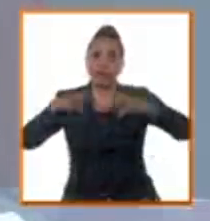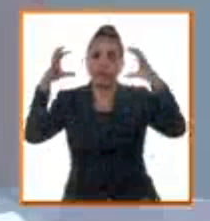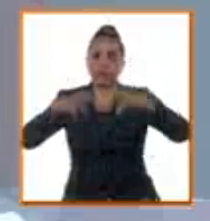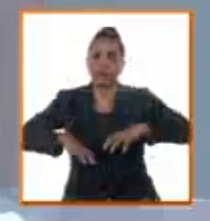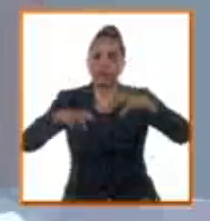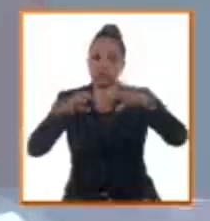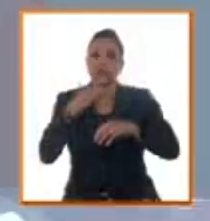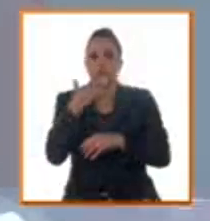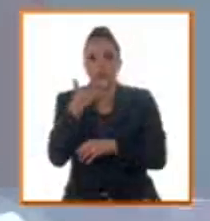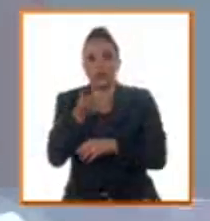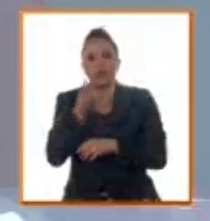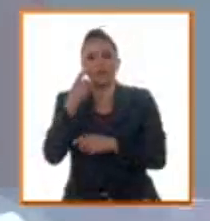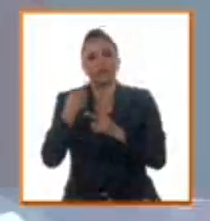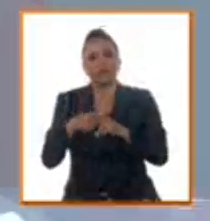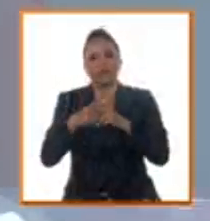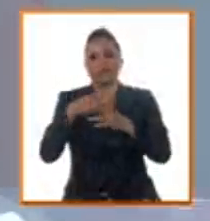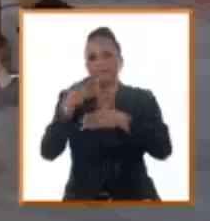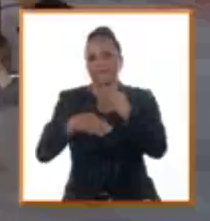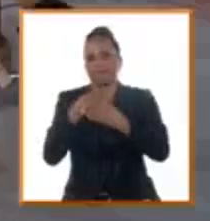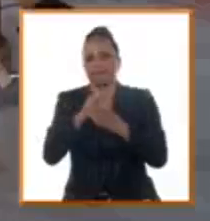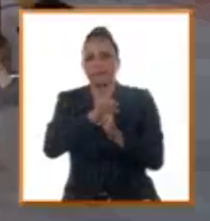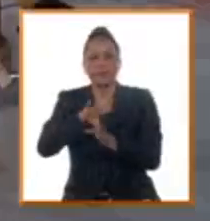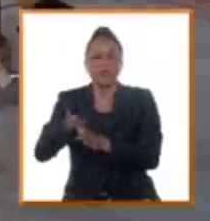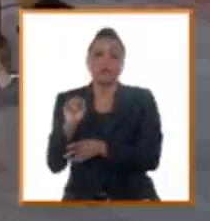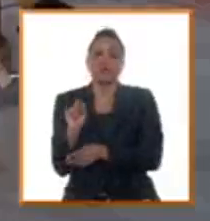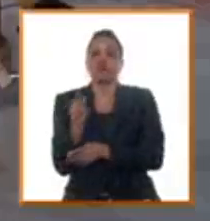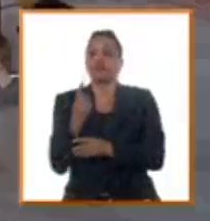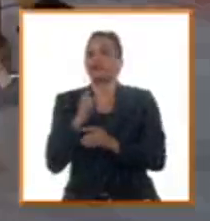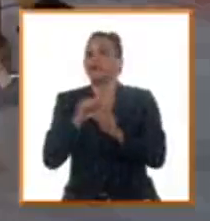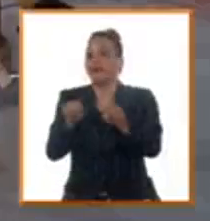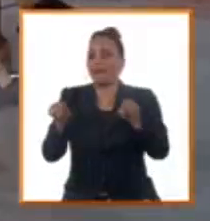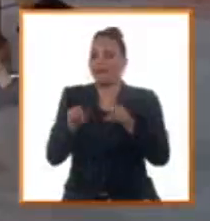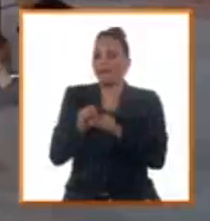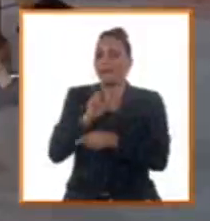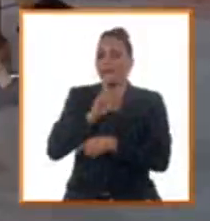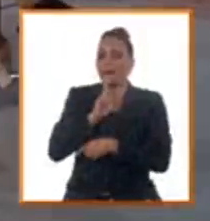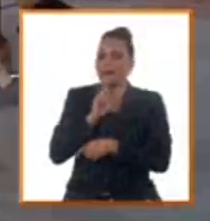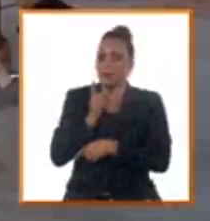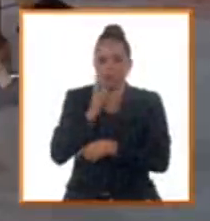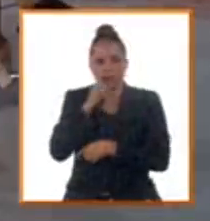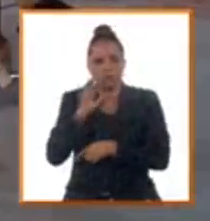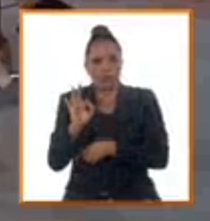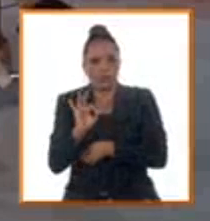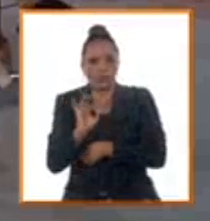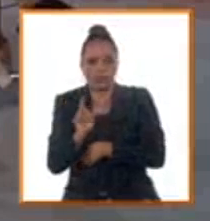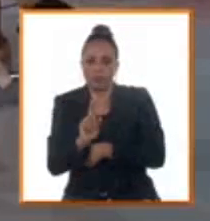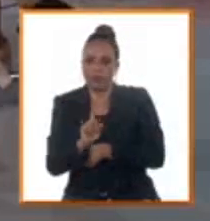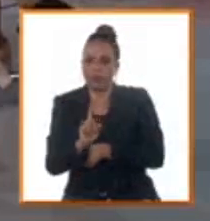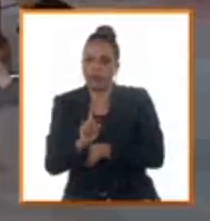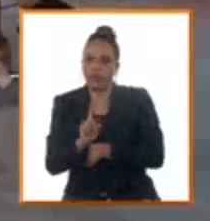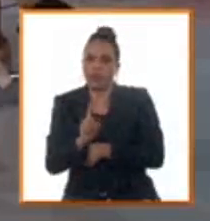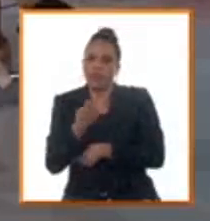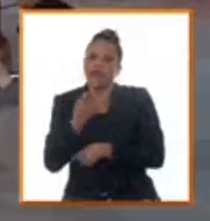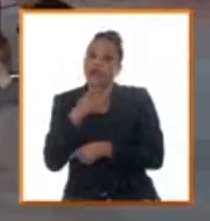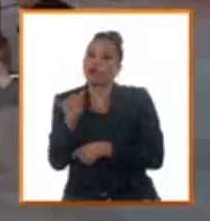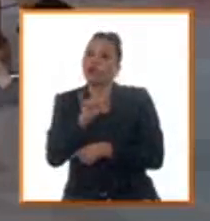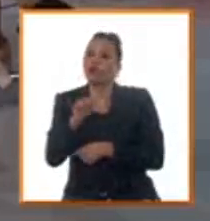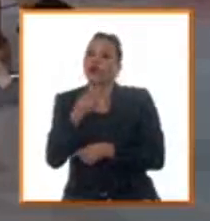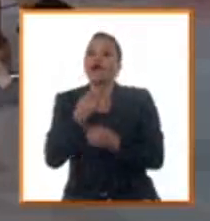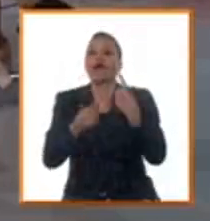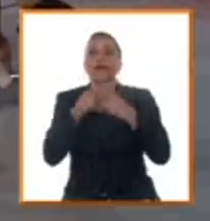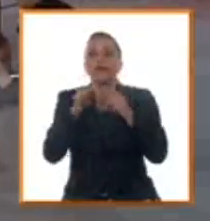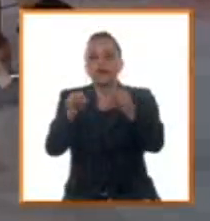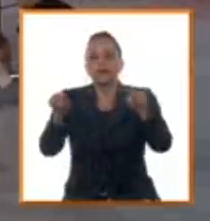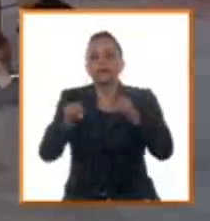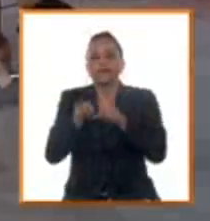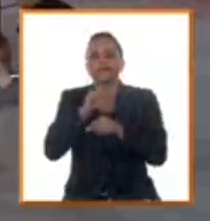en y que no es solo de los embalses del Instituto de Recursos de Nacional de Recursos Hidráulicos, porque hay embalses y